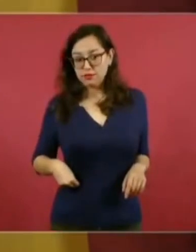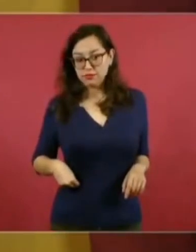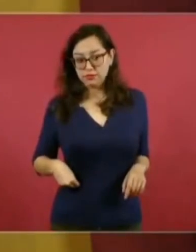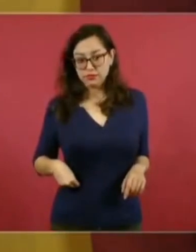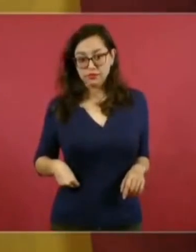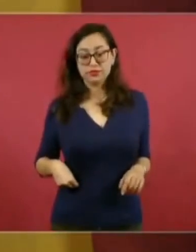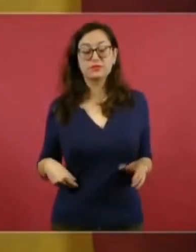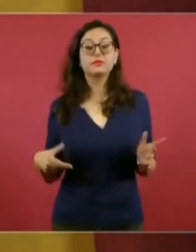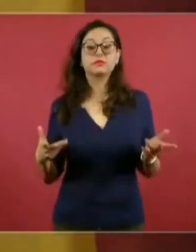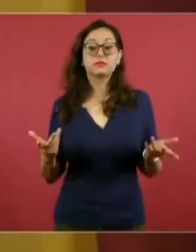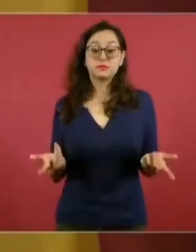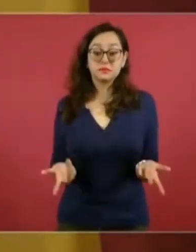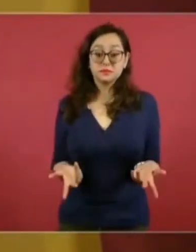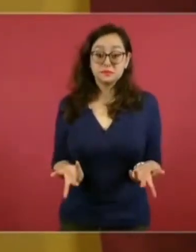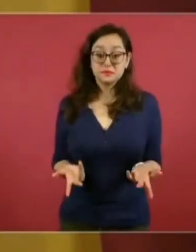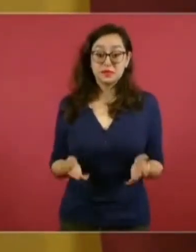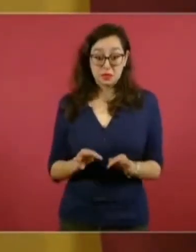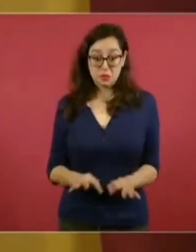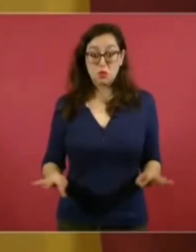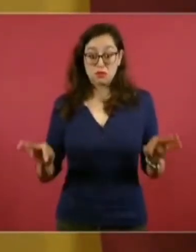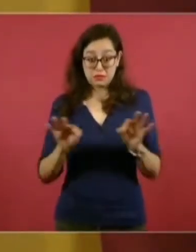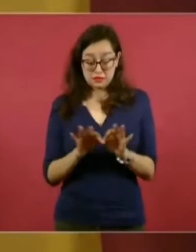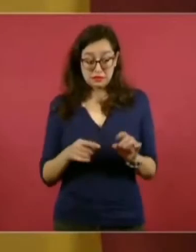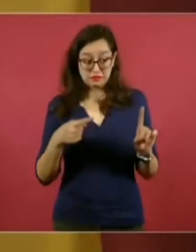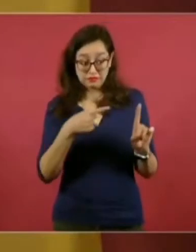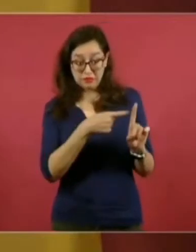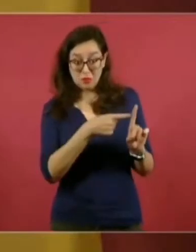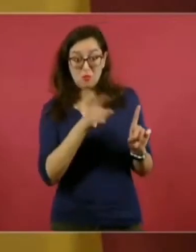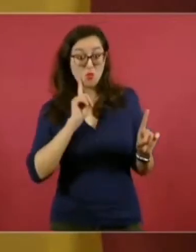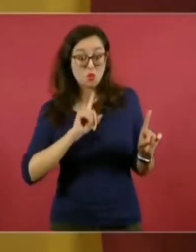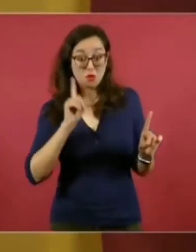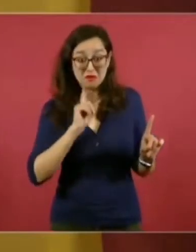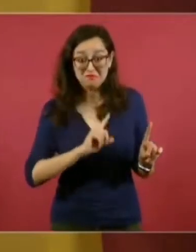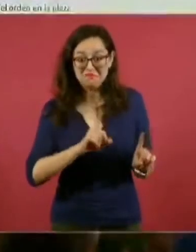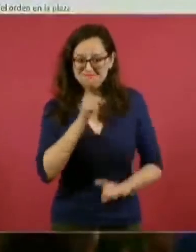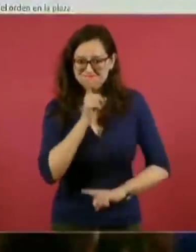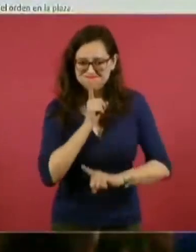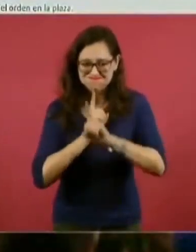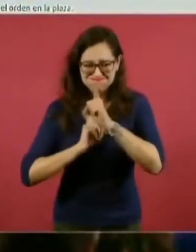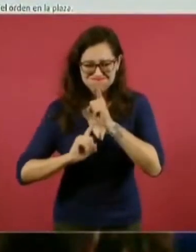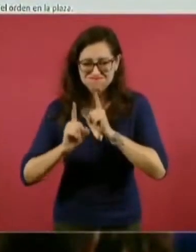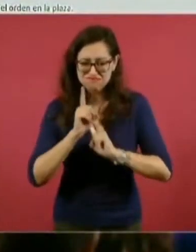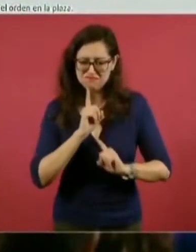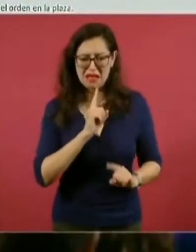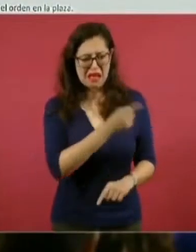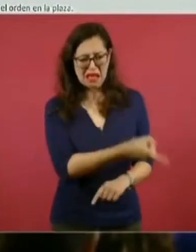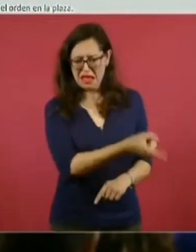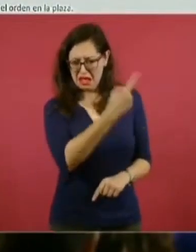la calumnia de esta señora periodista.